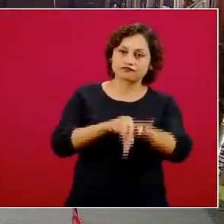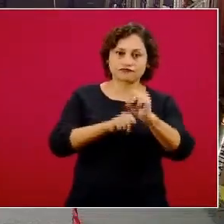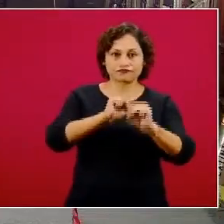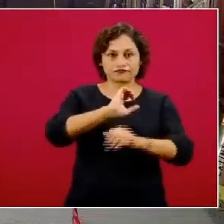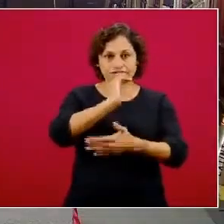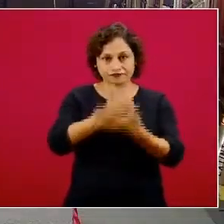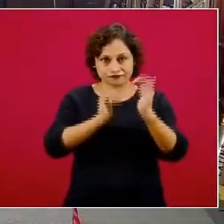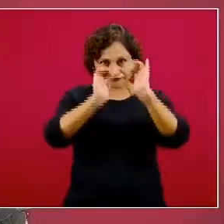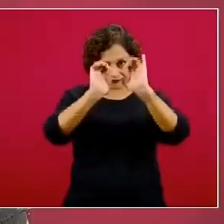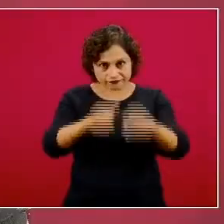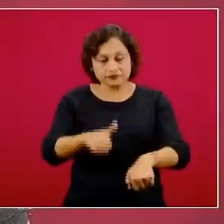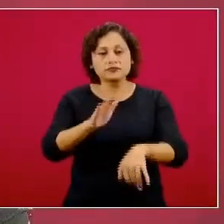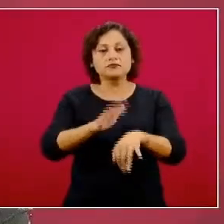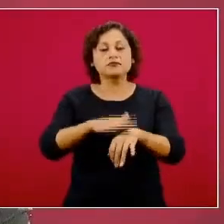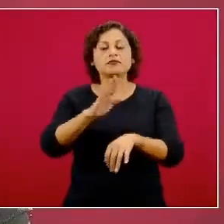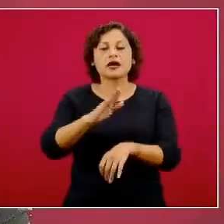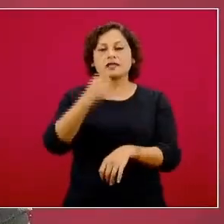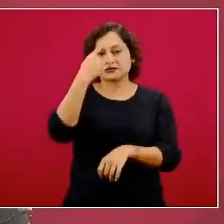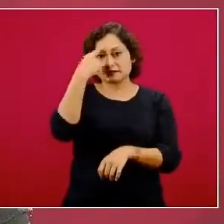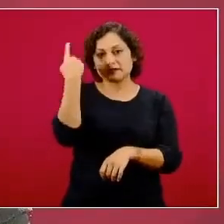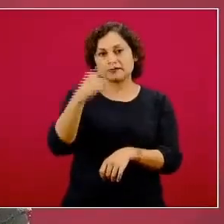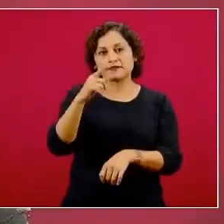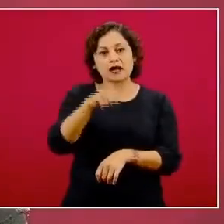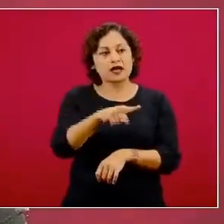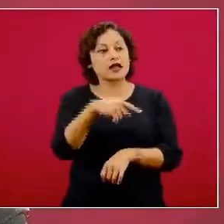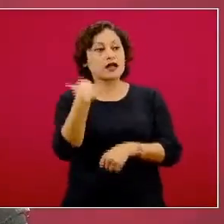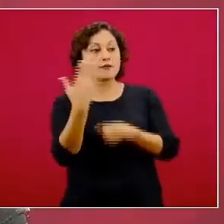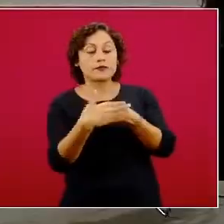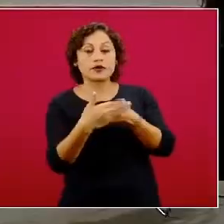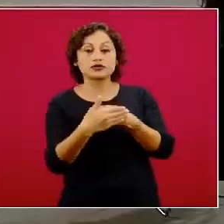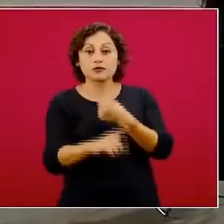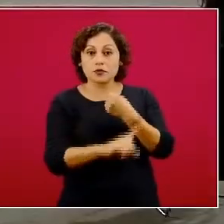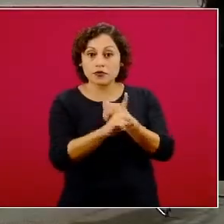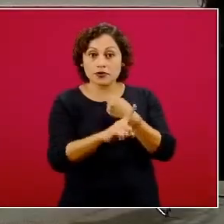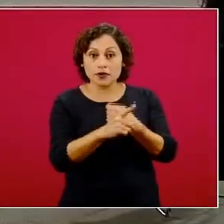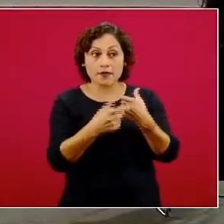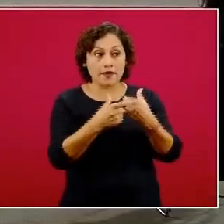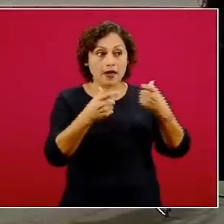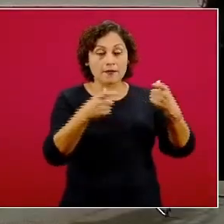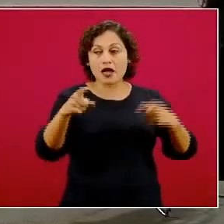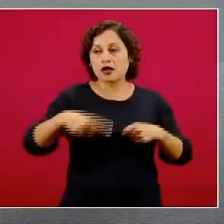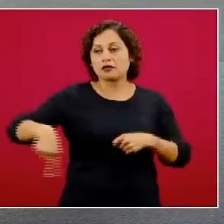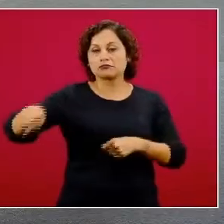respuesta a un problema que pudiera presentarse como este.